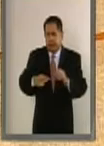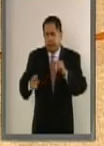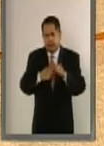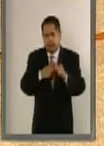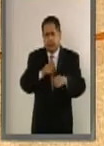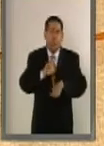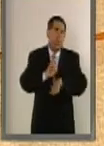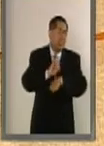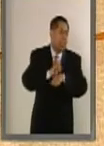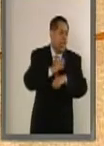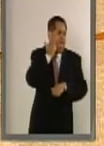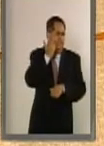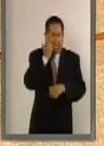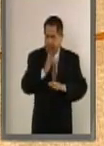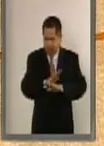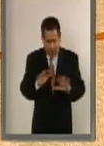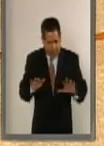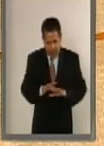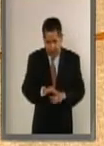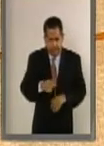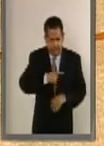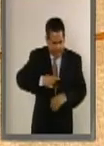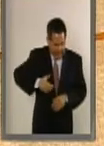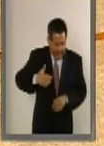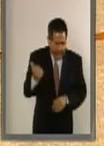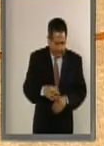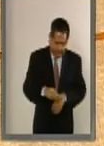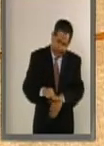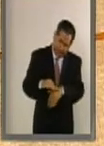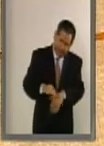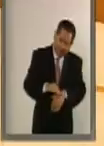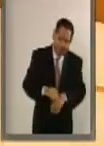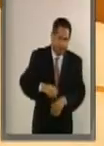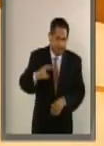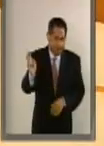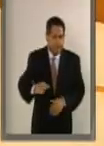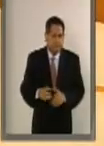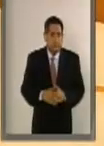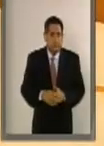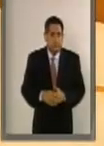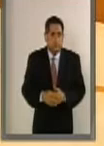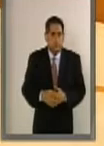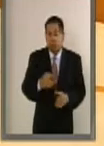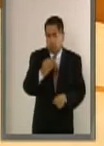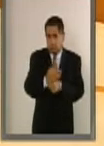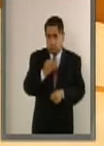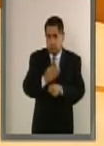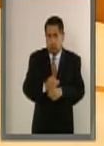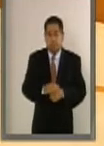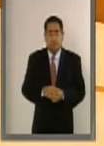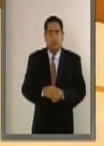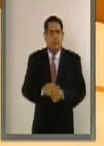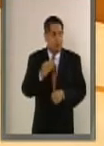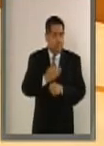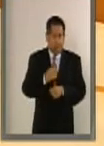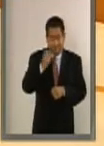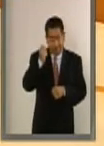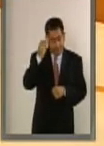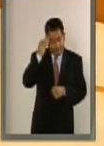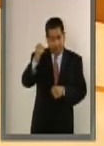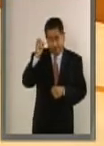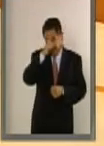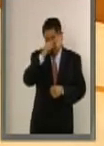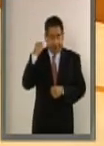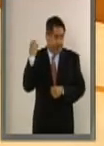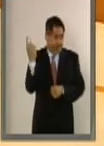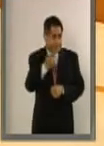sin simulación y sí con acciones concretas. En este momento, en esta difícil etapa y que